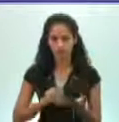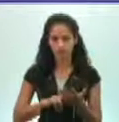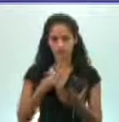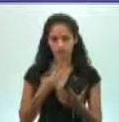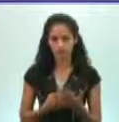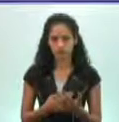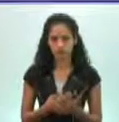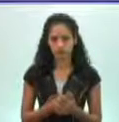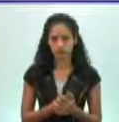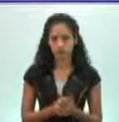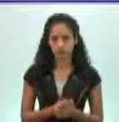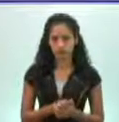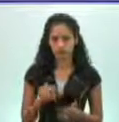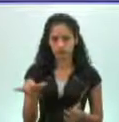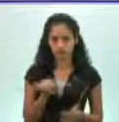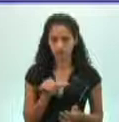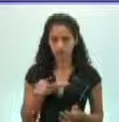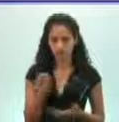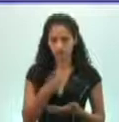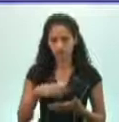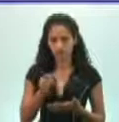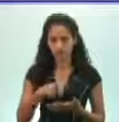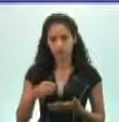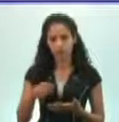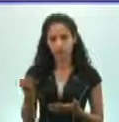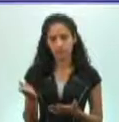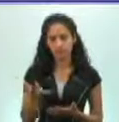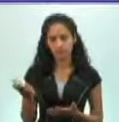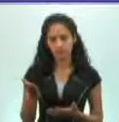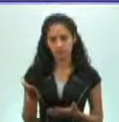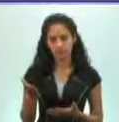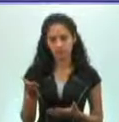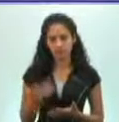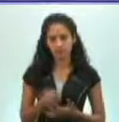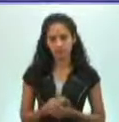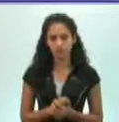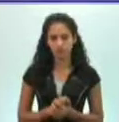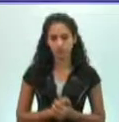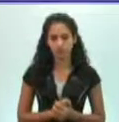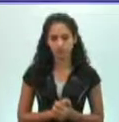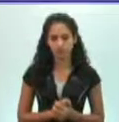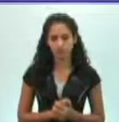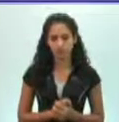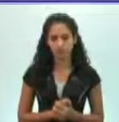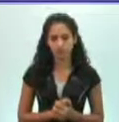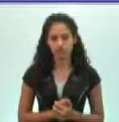interpretaciones de los mismos. Toma nota rápidamente de esta información.